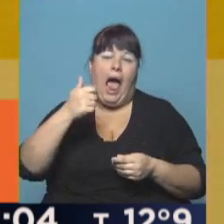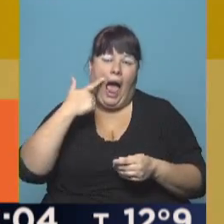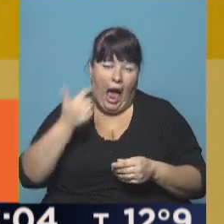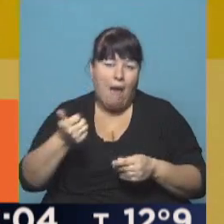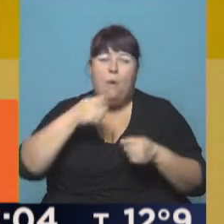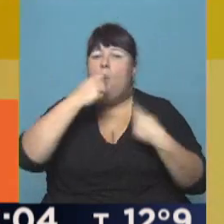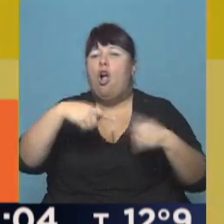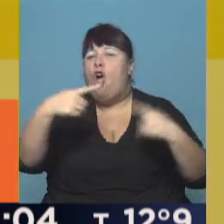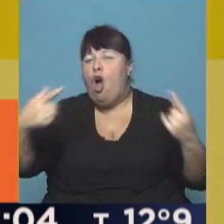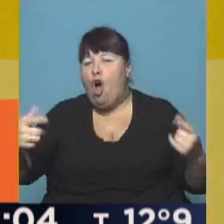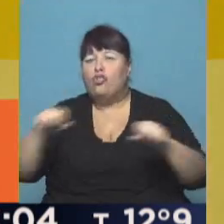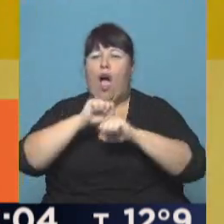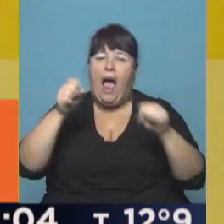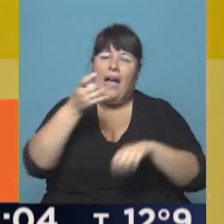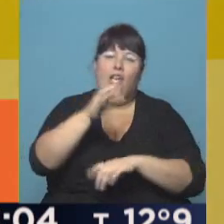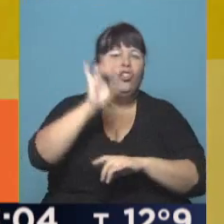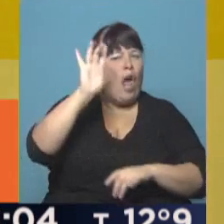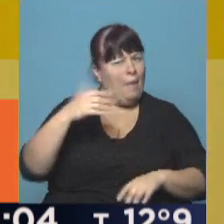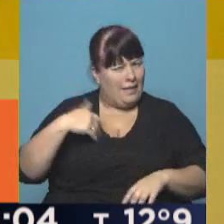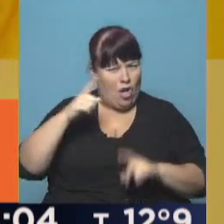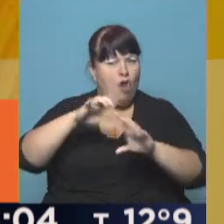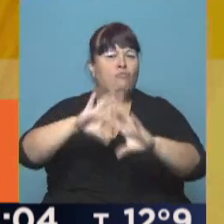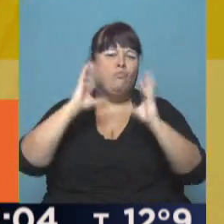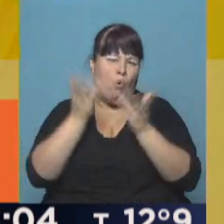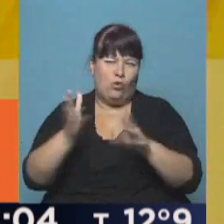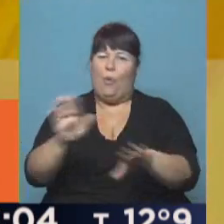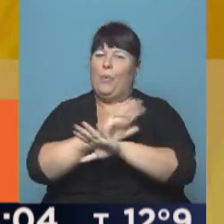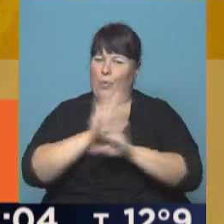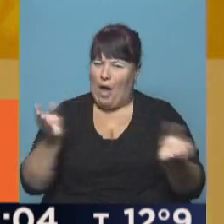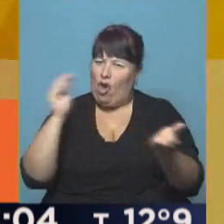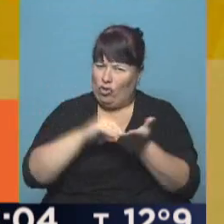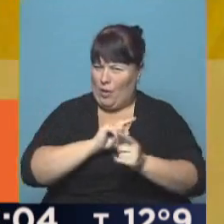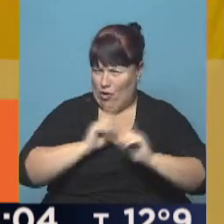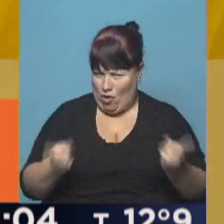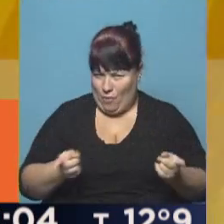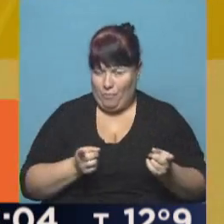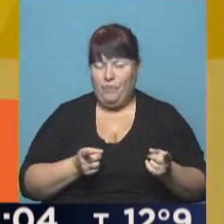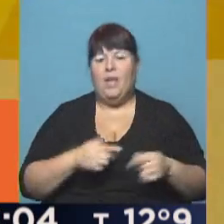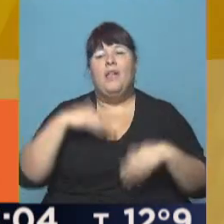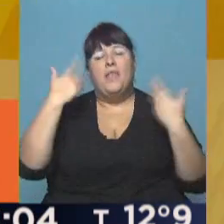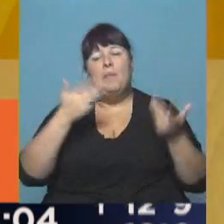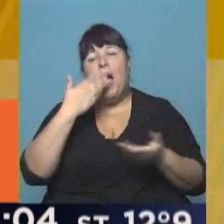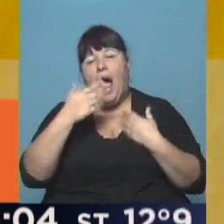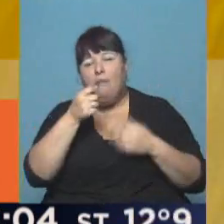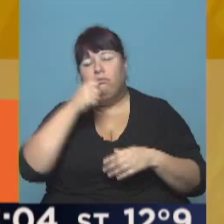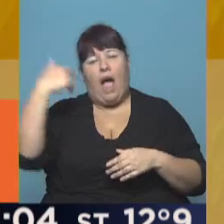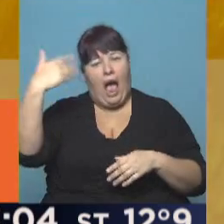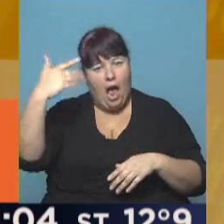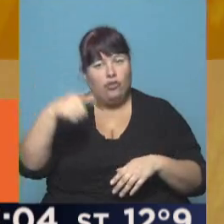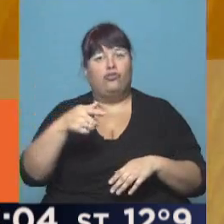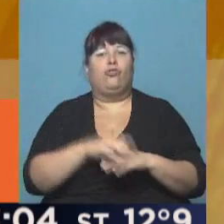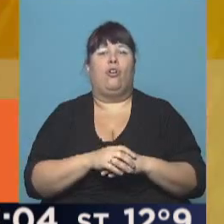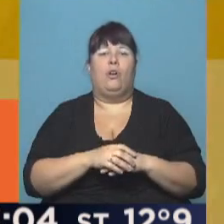y cualquier tragedia y atentado, no solamente en Argentina, sino en el mundo, no vuelva a ocurrir. Repercusiones luego de un acto